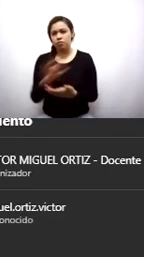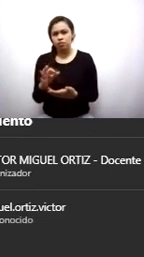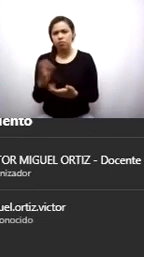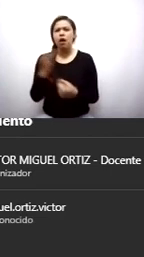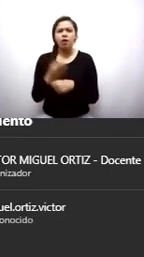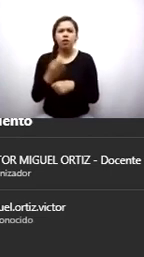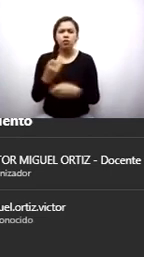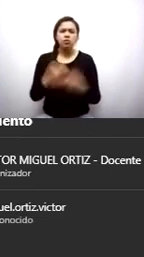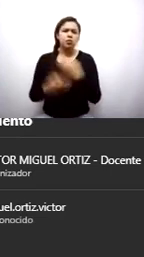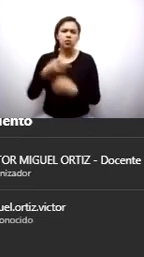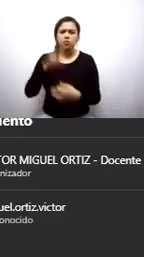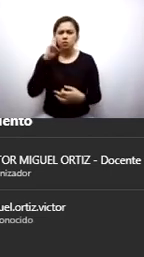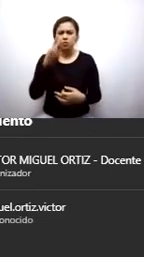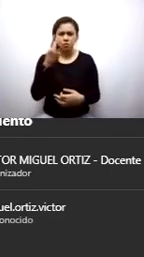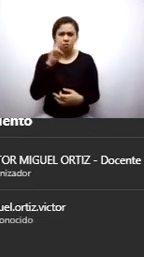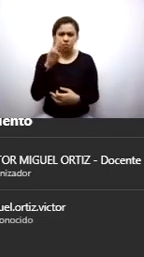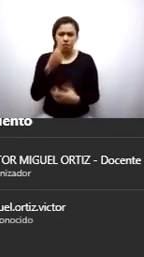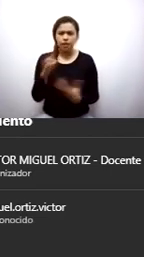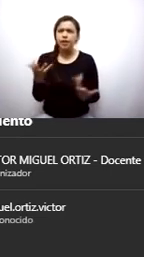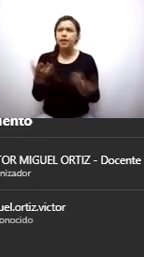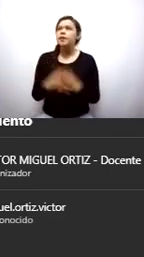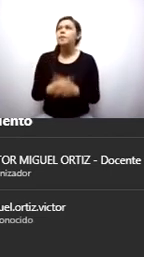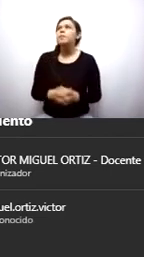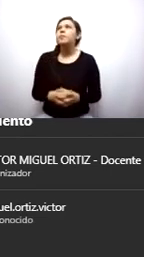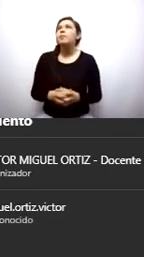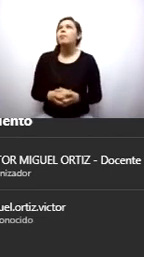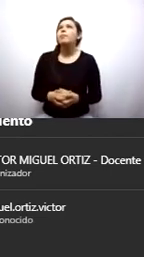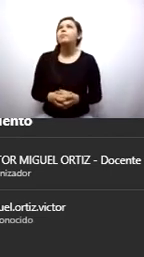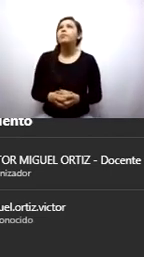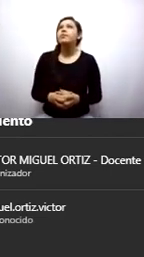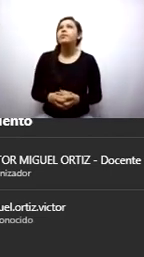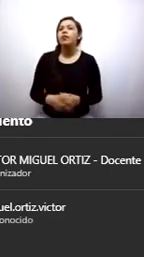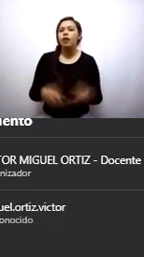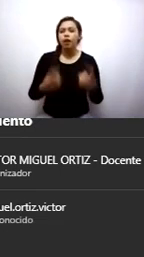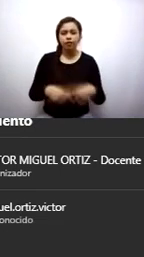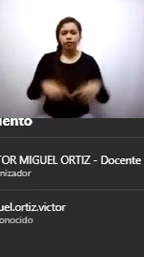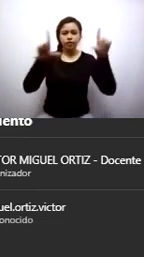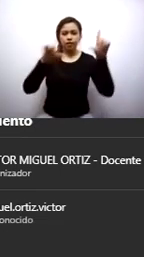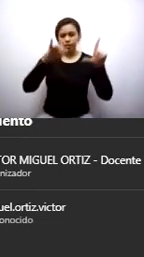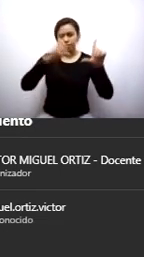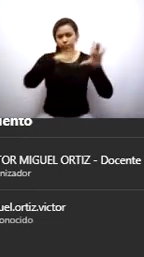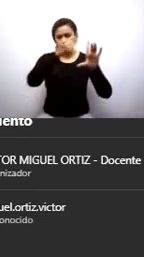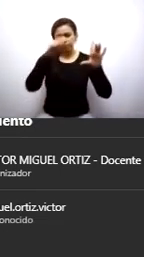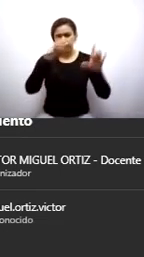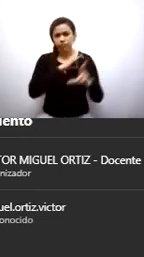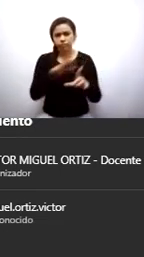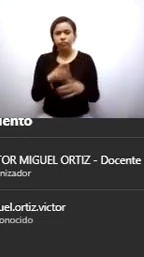lo que es la pizarra compartida. Pero ¿cómo los puedo yo poner a trabajar en equipo?